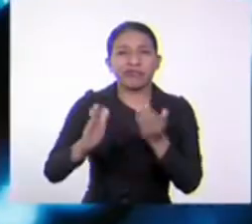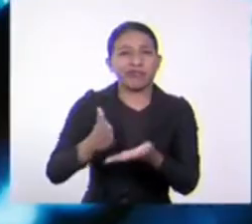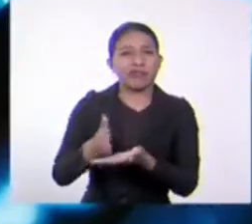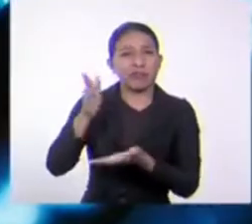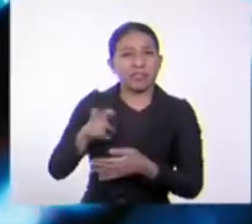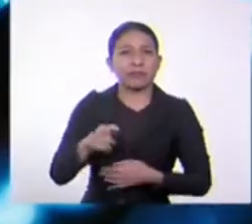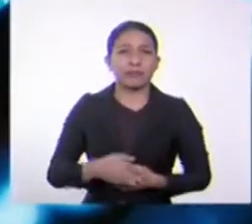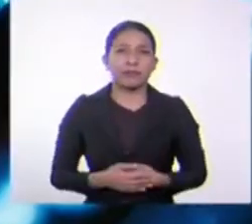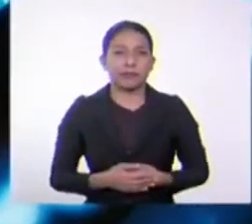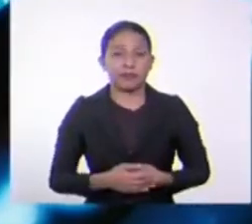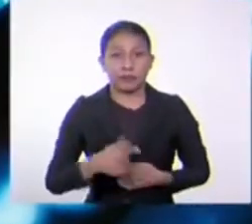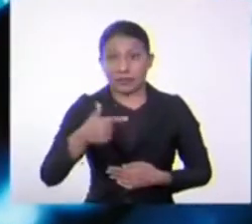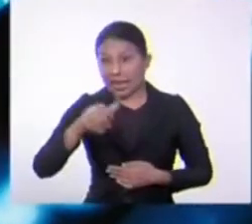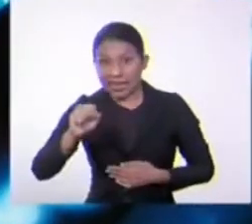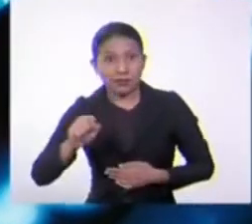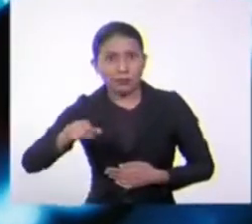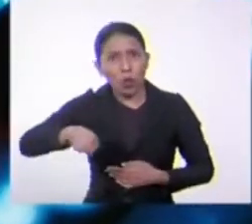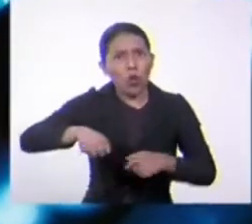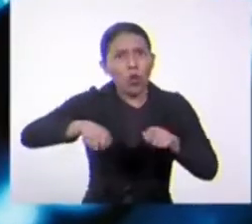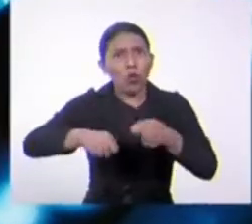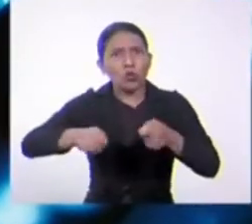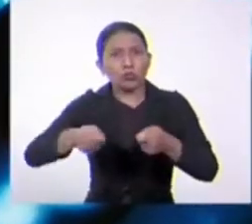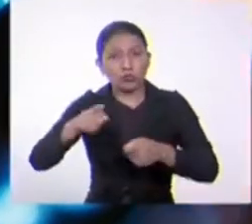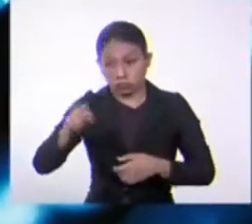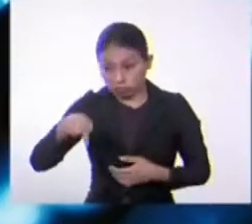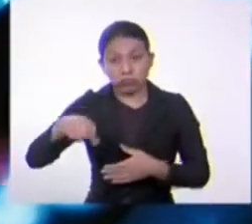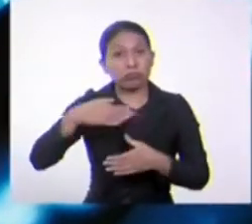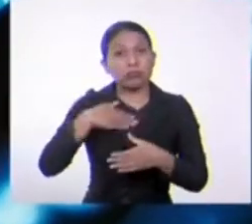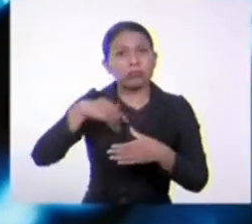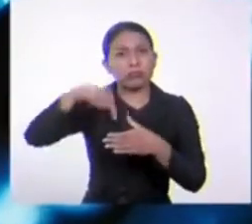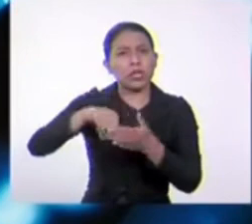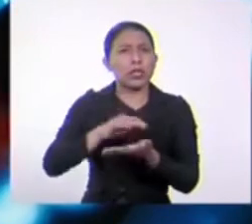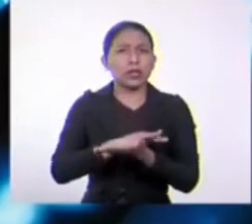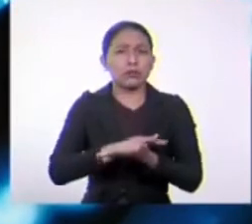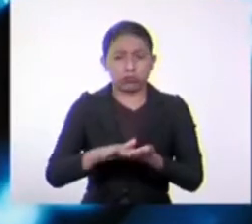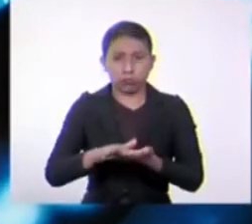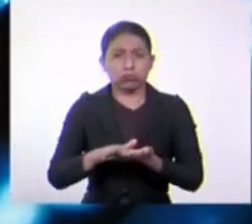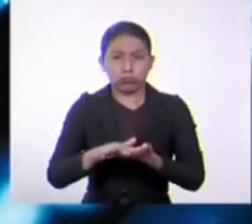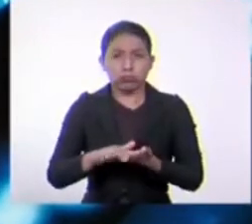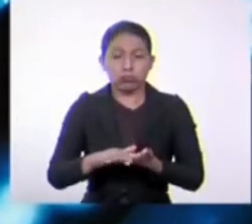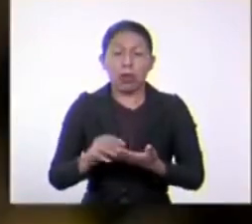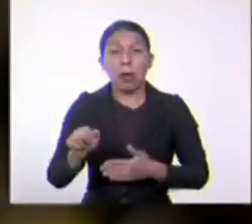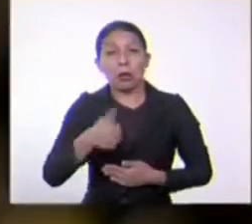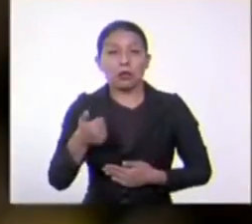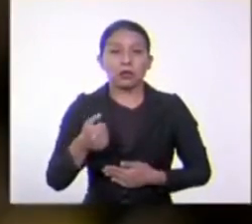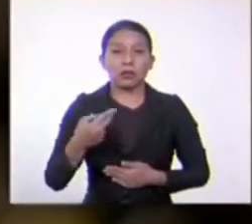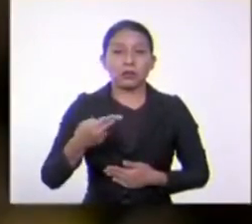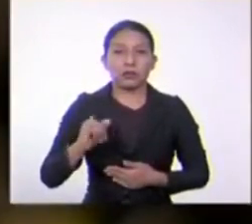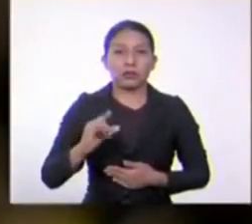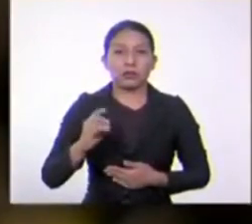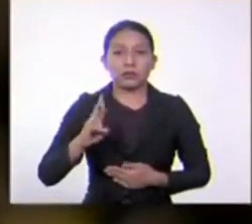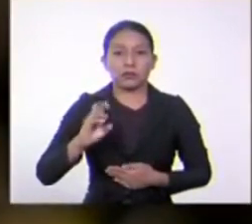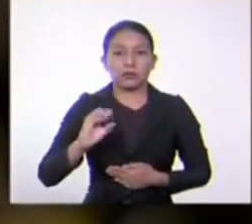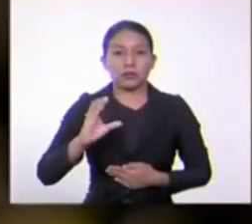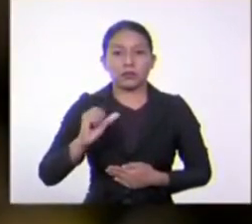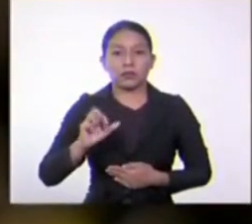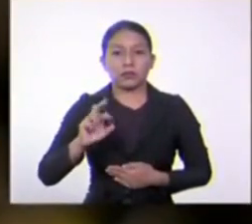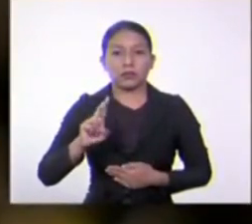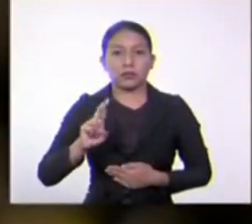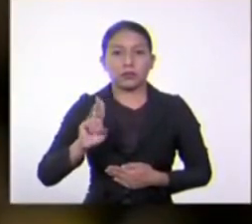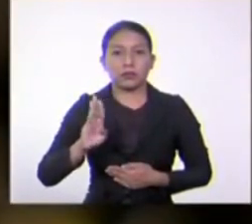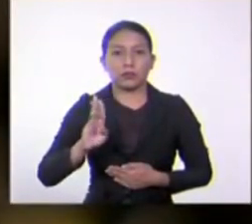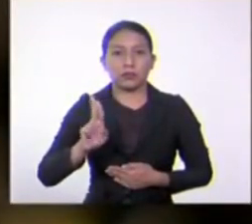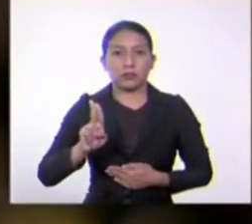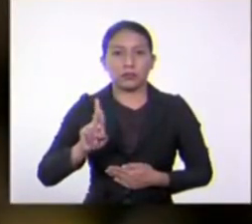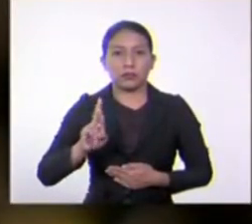residuales. El gas metano es un combustible más limpio que la mayoría de hidrocarburos. Como probablemente sabes,